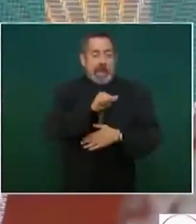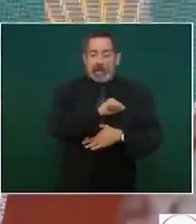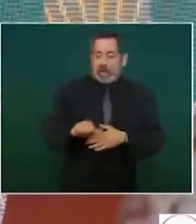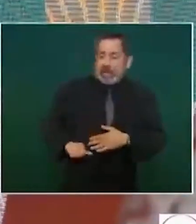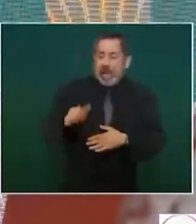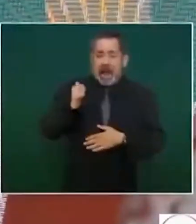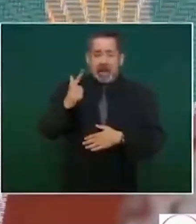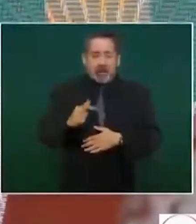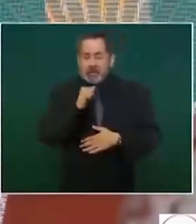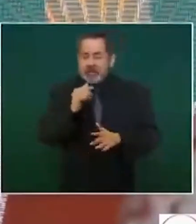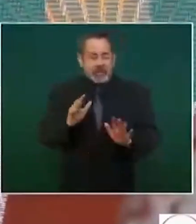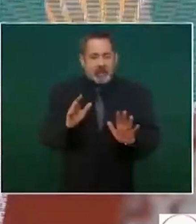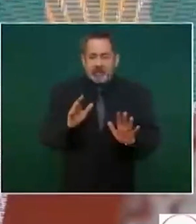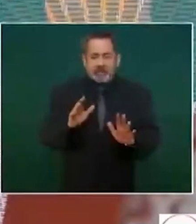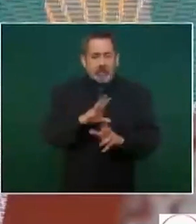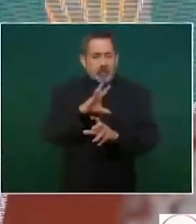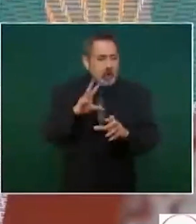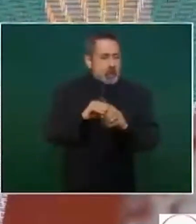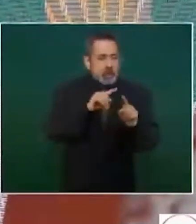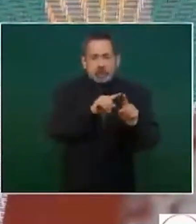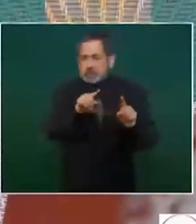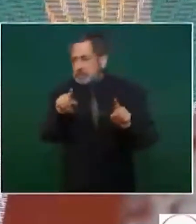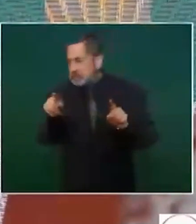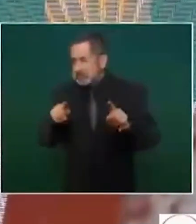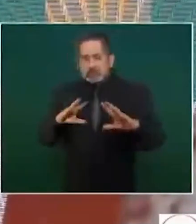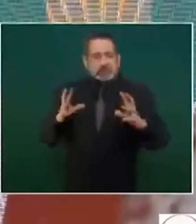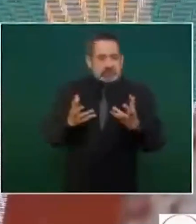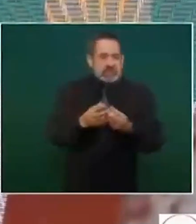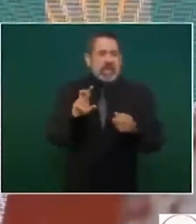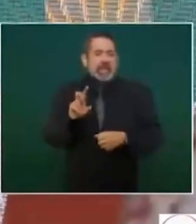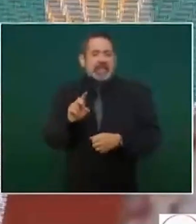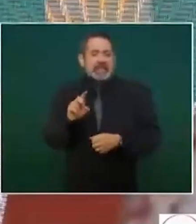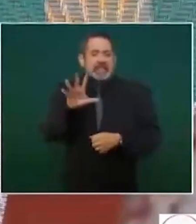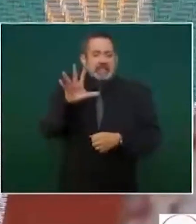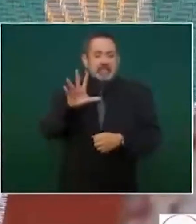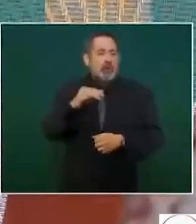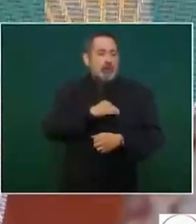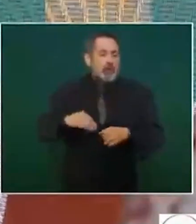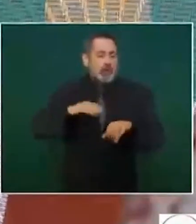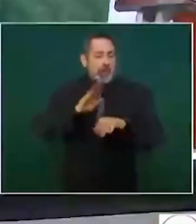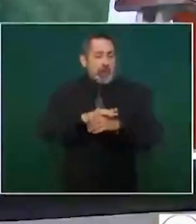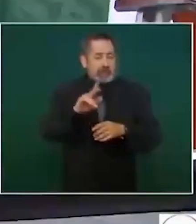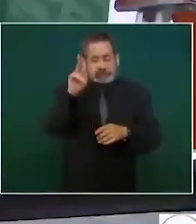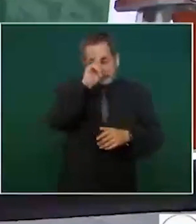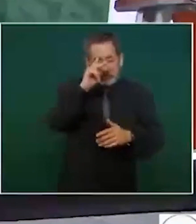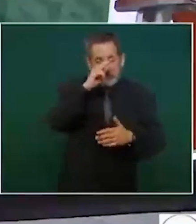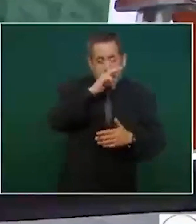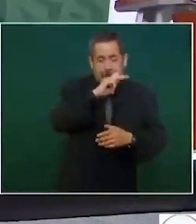Ciudad de México que esté dentro de los 35 municipios más violentos de nuestro país.